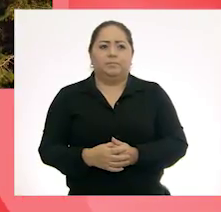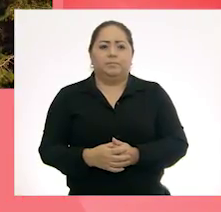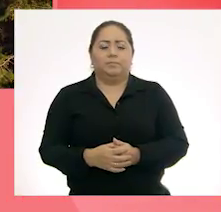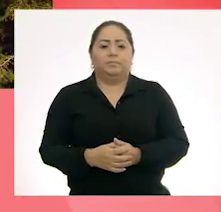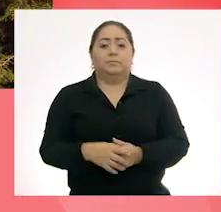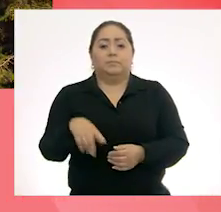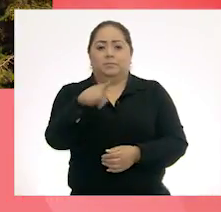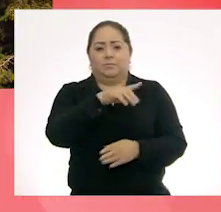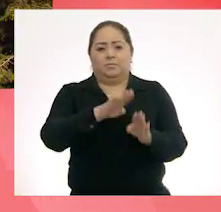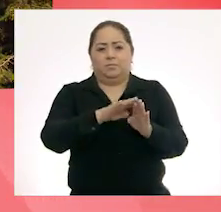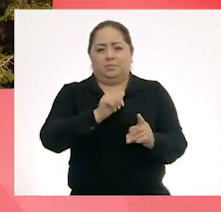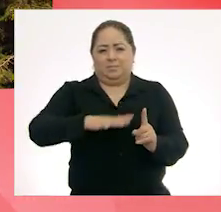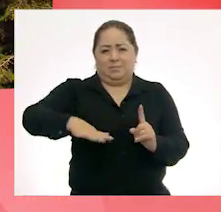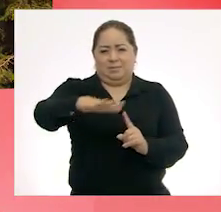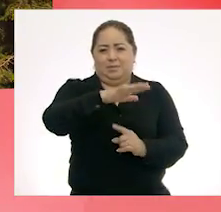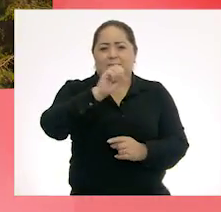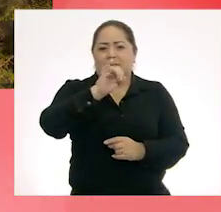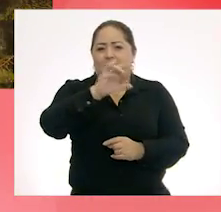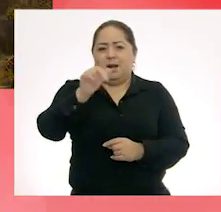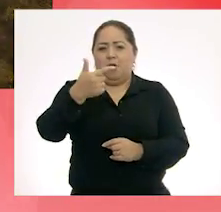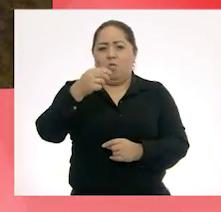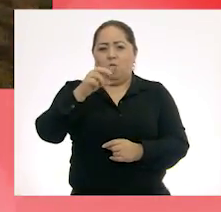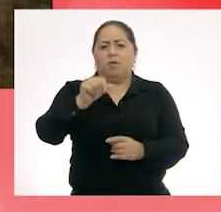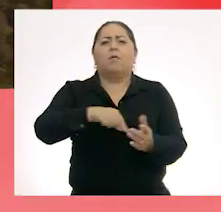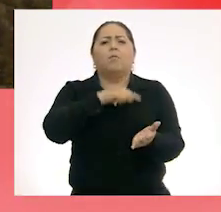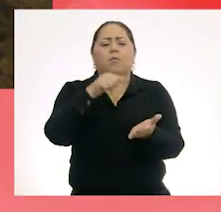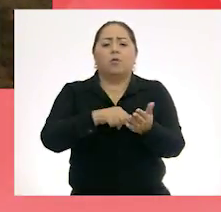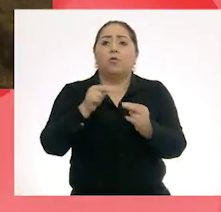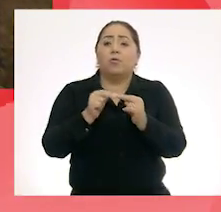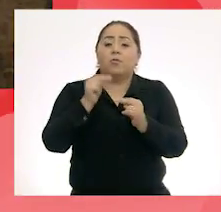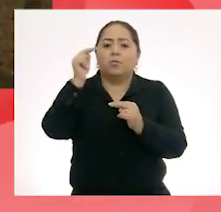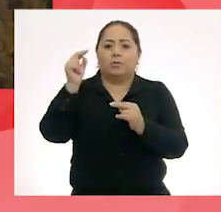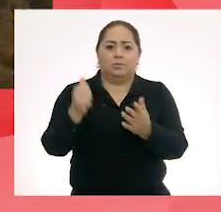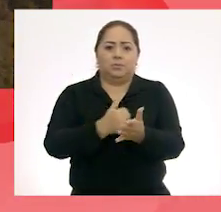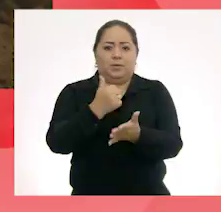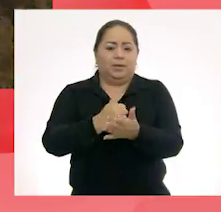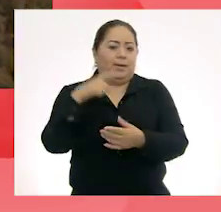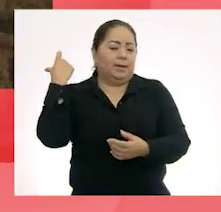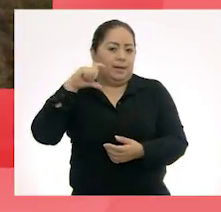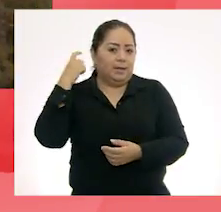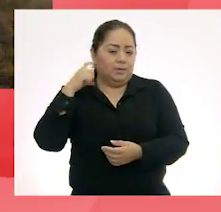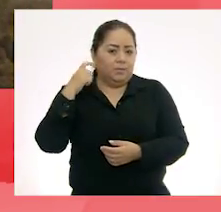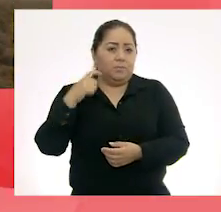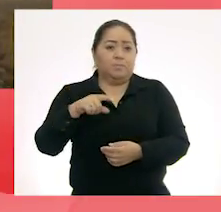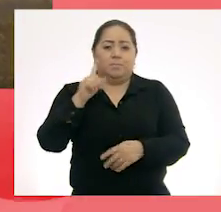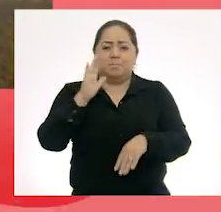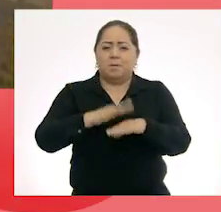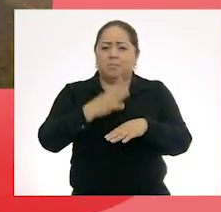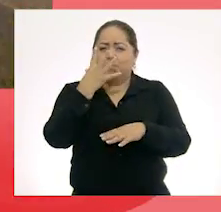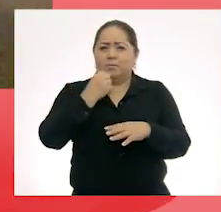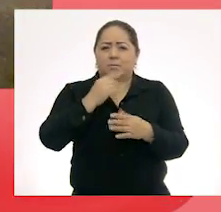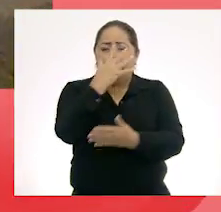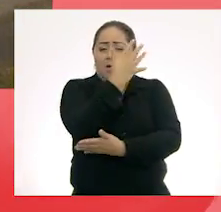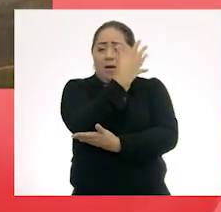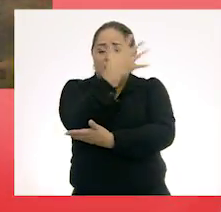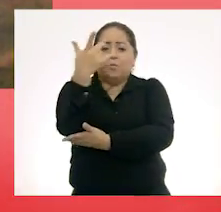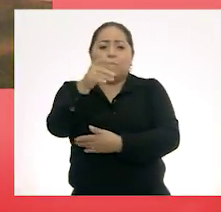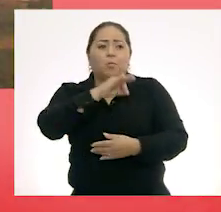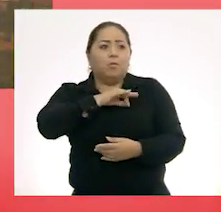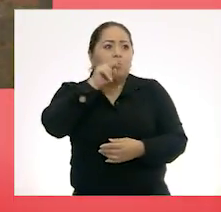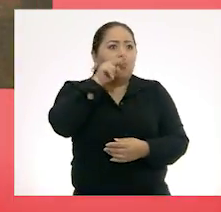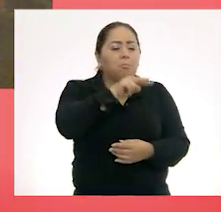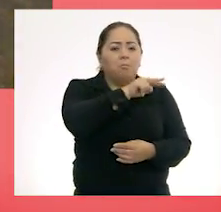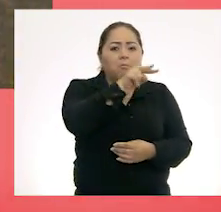La Reserva de la Biosfera Sierra Gorda está ubicada al norte de la ciudad de Querétaro. En su majestuosa vegetación se pueden